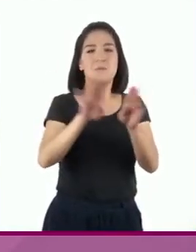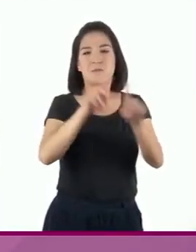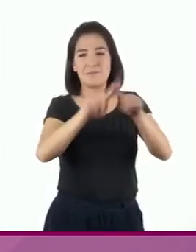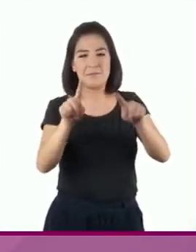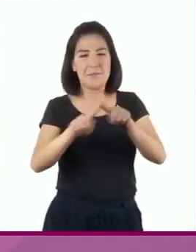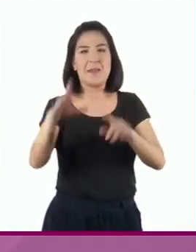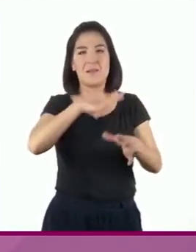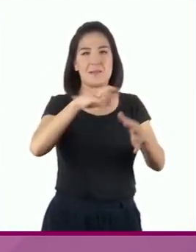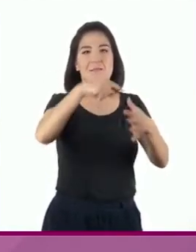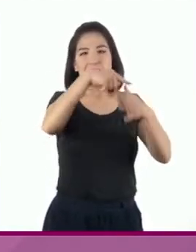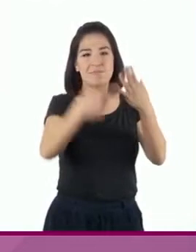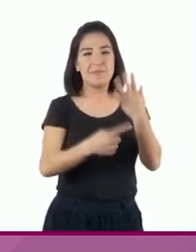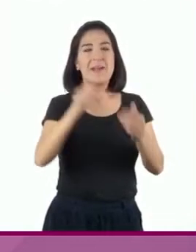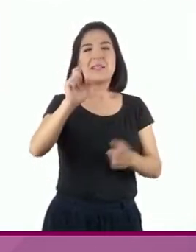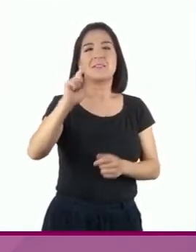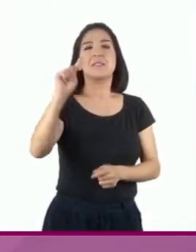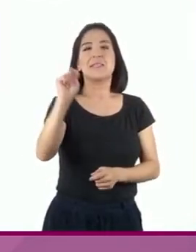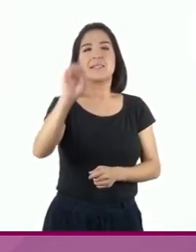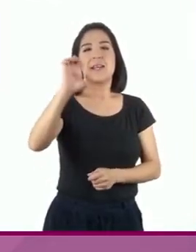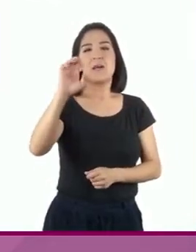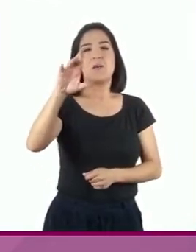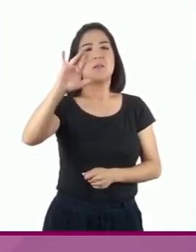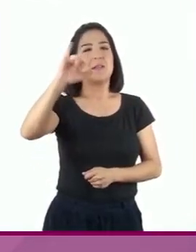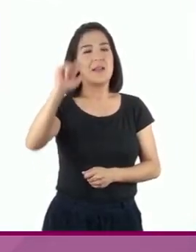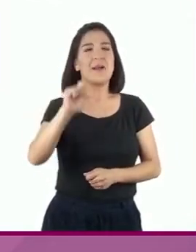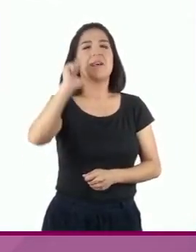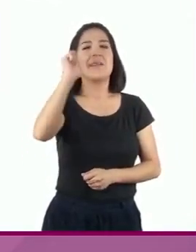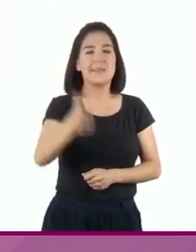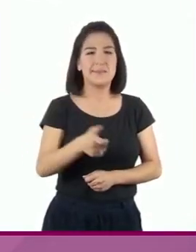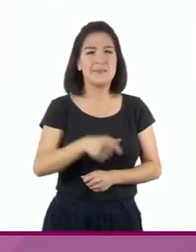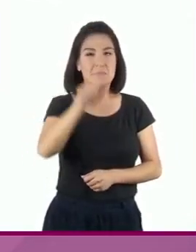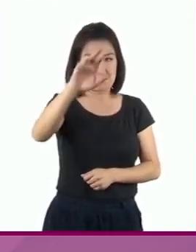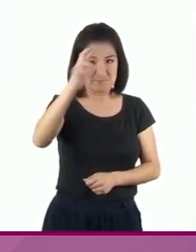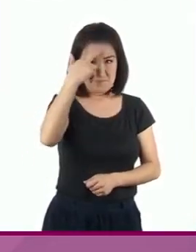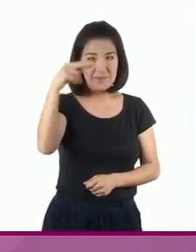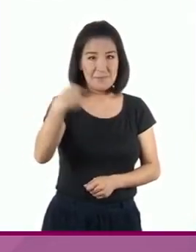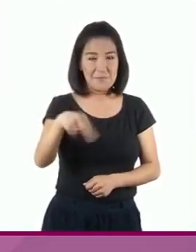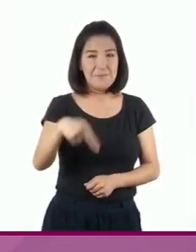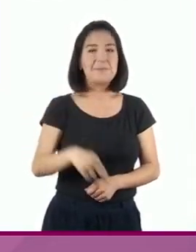complementar su teoría de... ¿Recuerdan el nombre de la teoría?